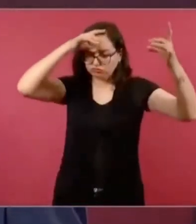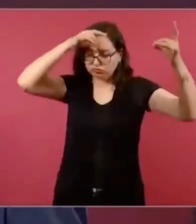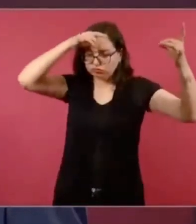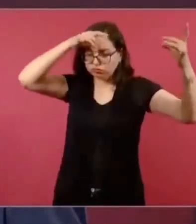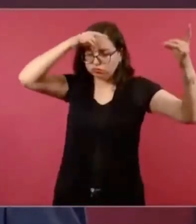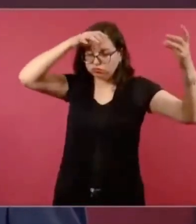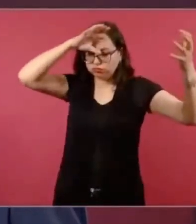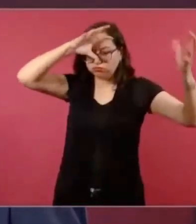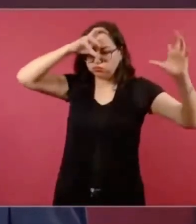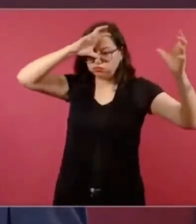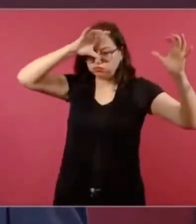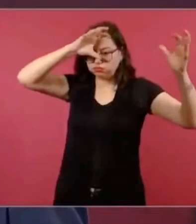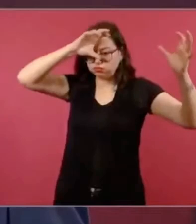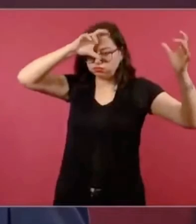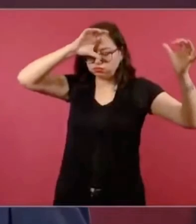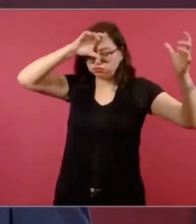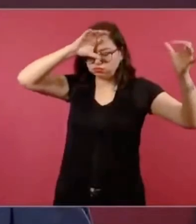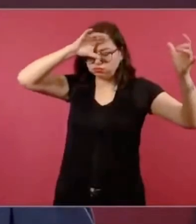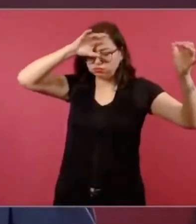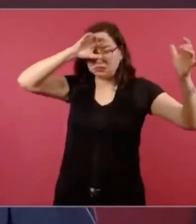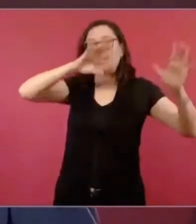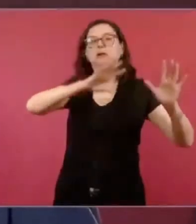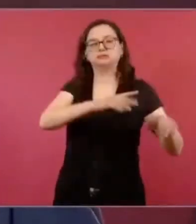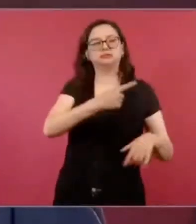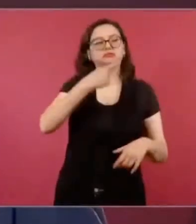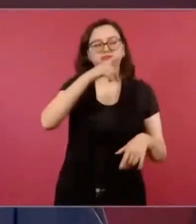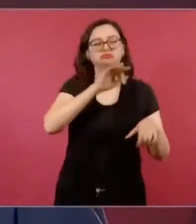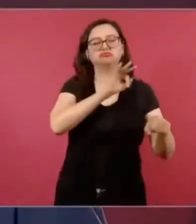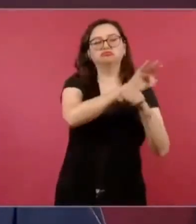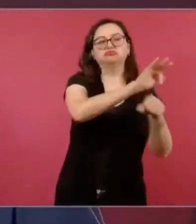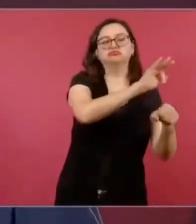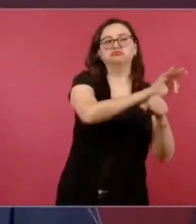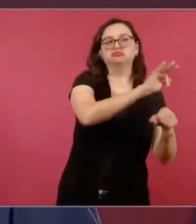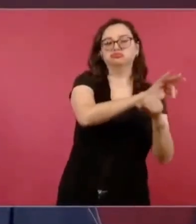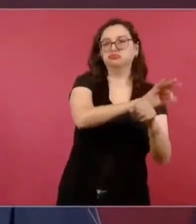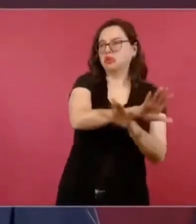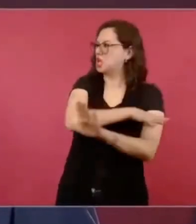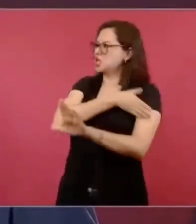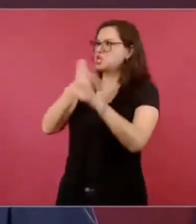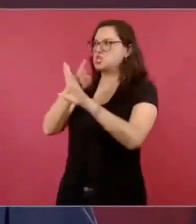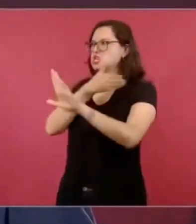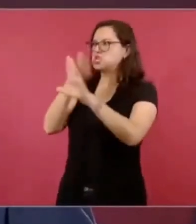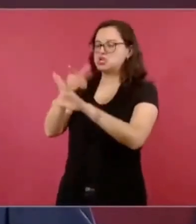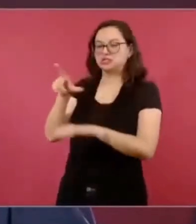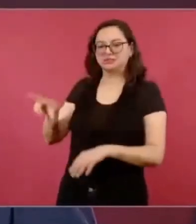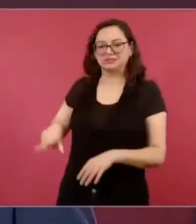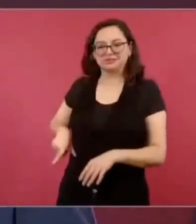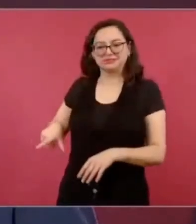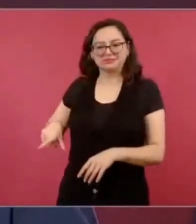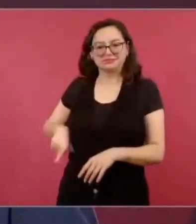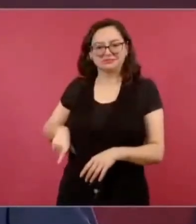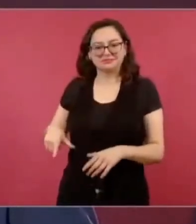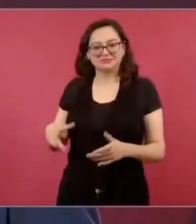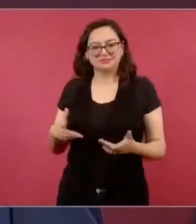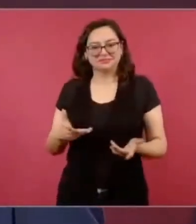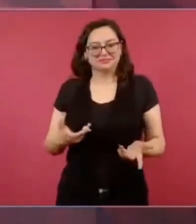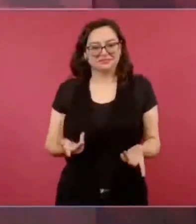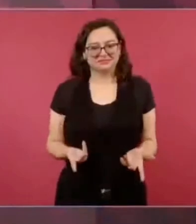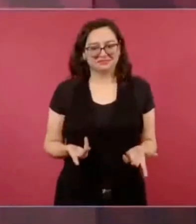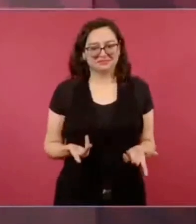que les digan. Además, si no es oficial, es